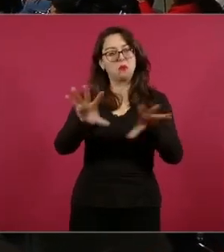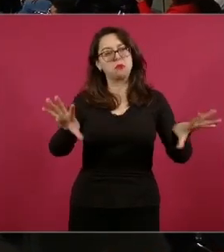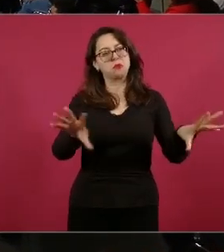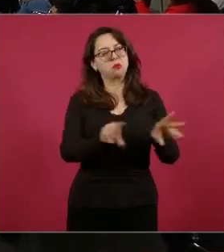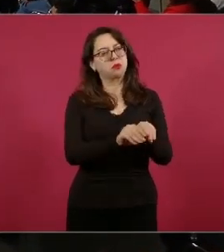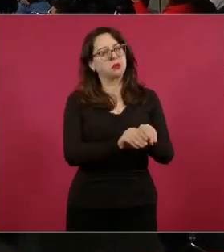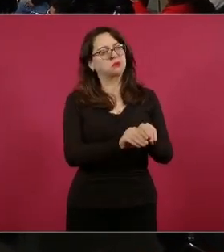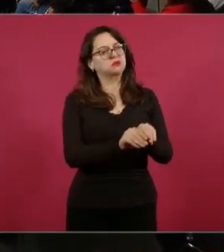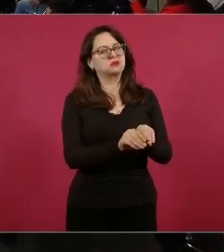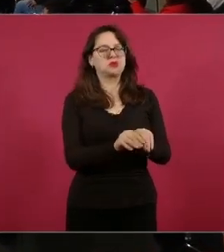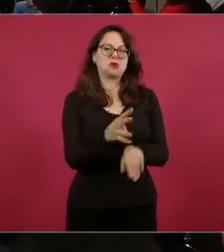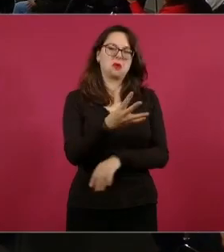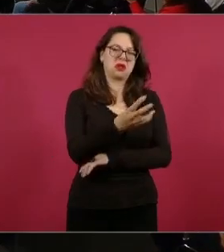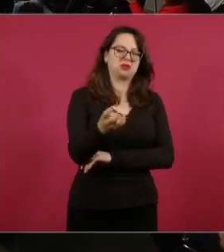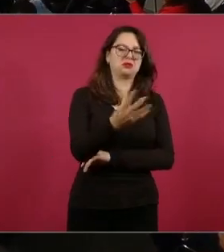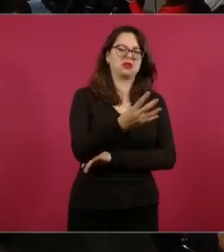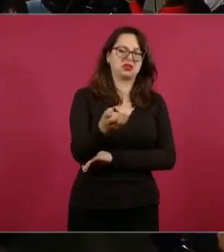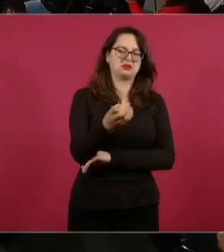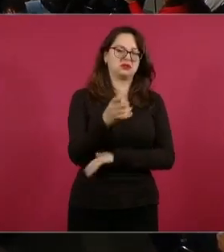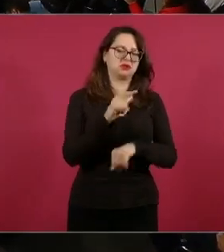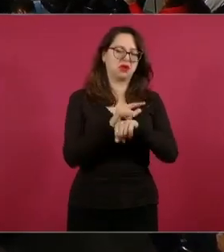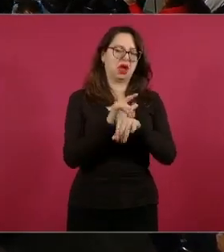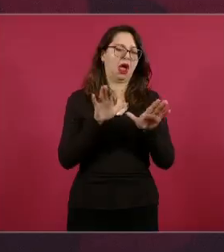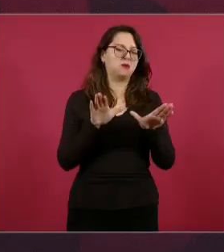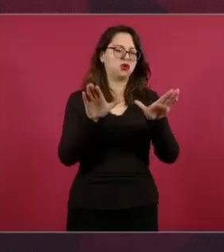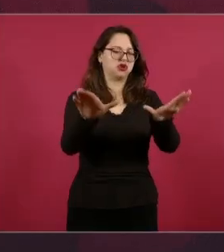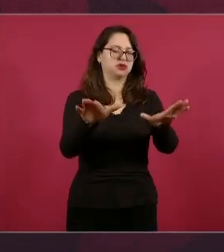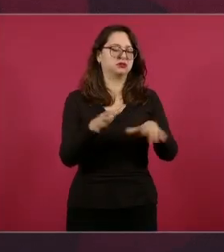son como 400 aviones.